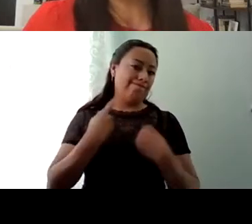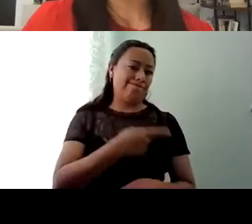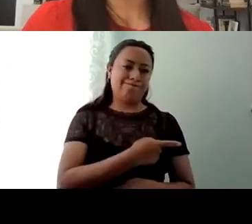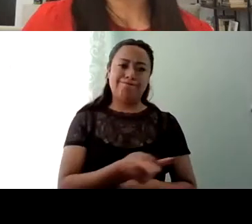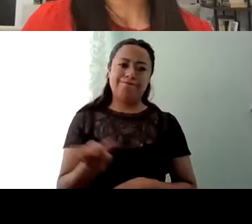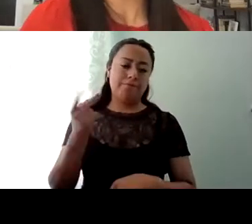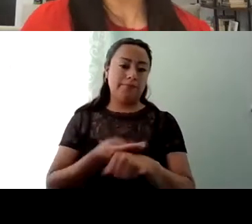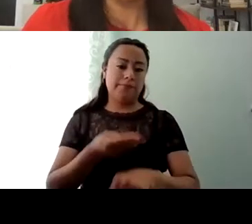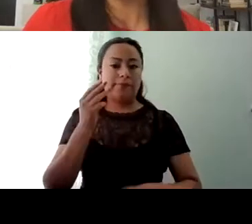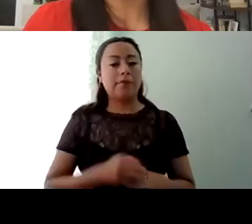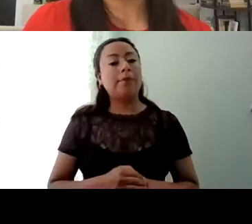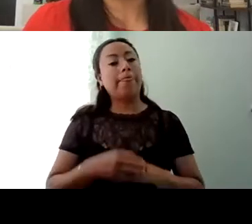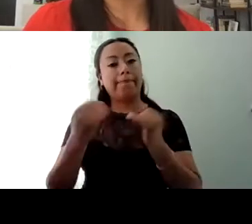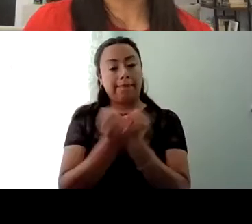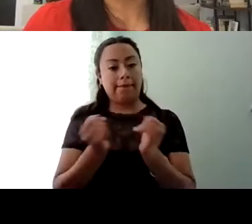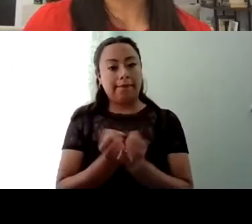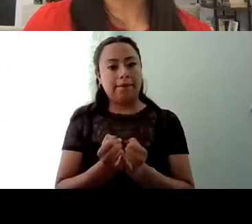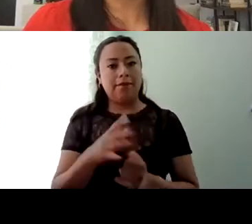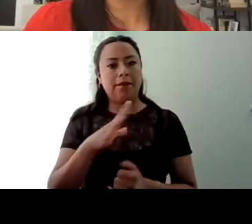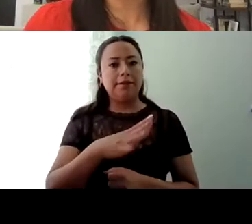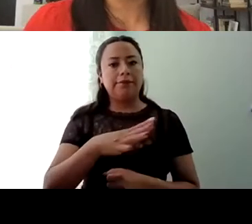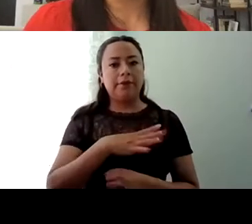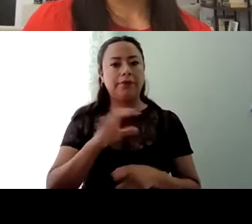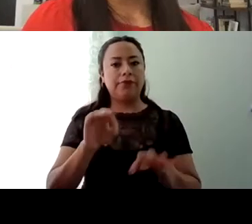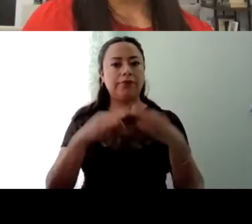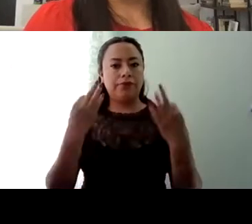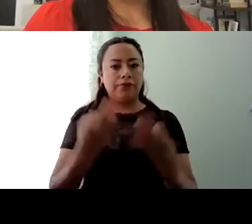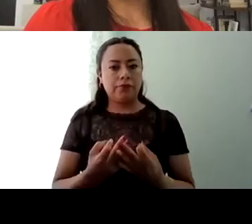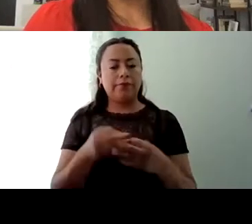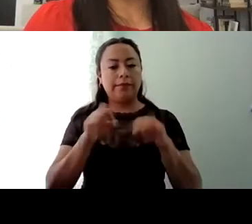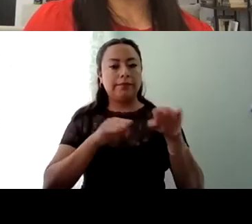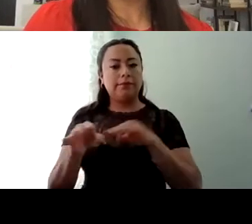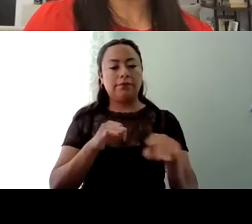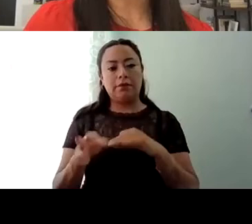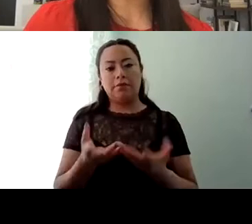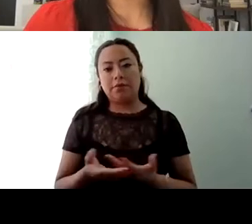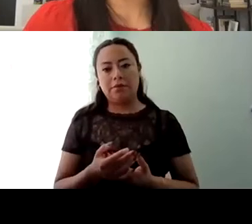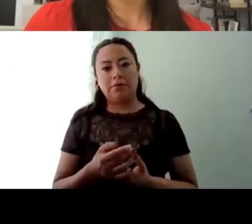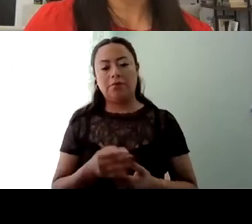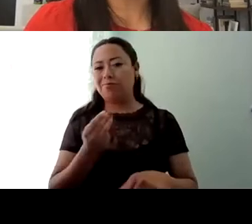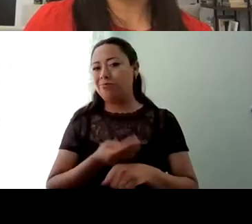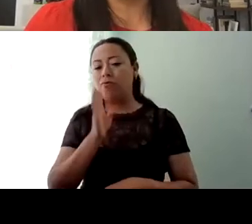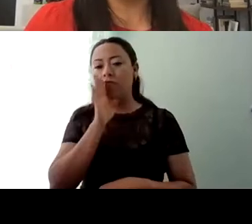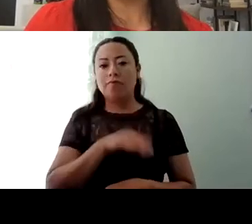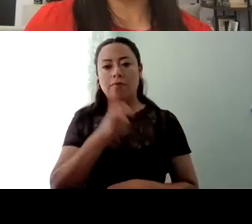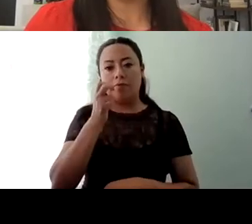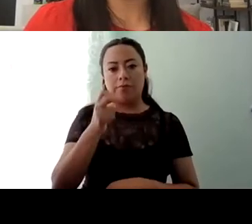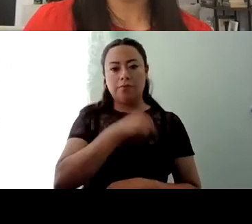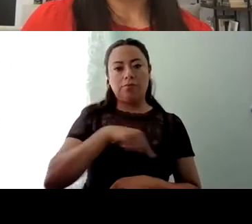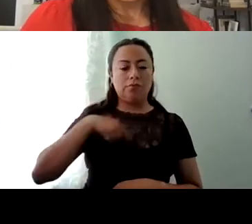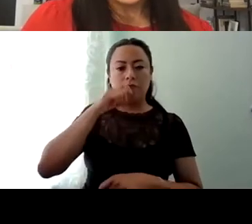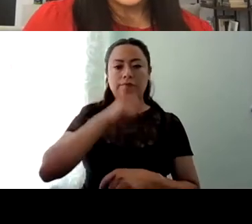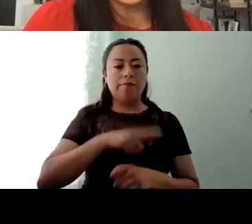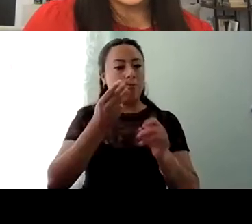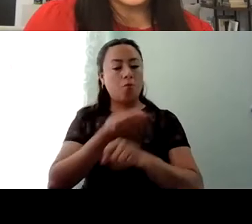de que a eso se suma condiciones de trabajo precarias. Por eso es que para nosotras también es tan importante que se dé